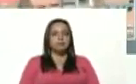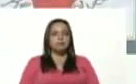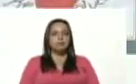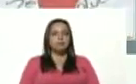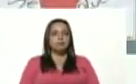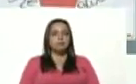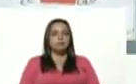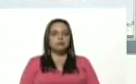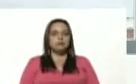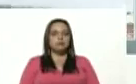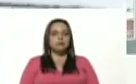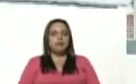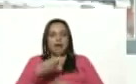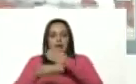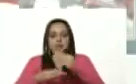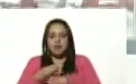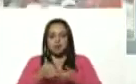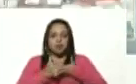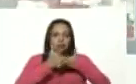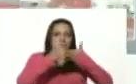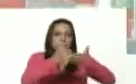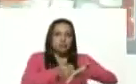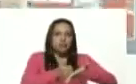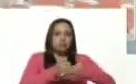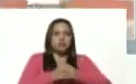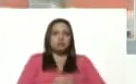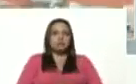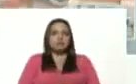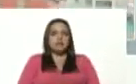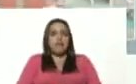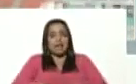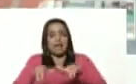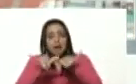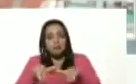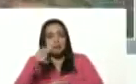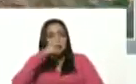Llevar adelante una inversión y que sea el mismo